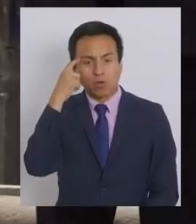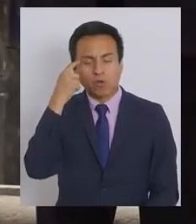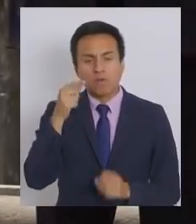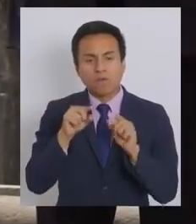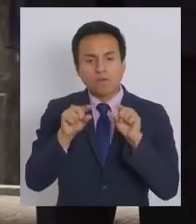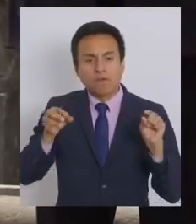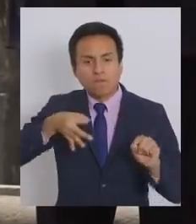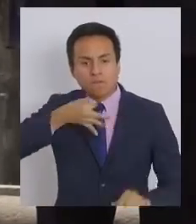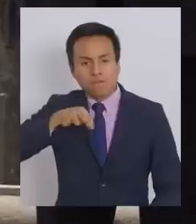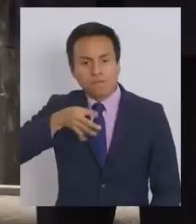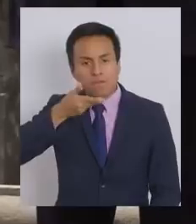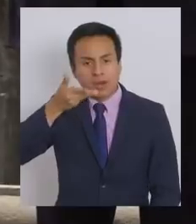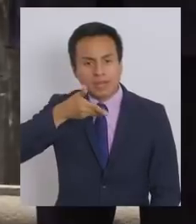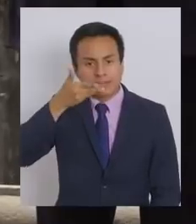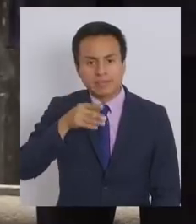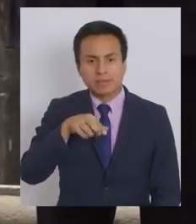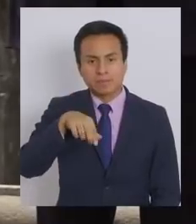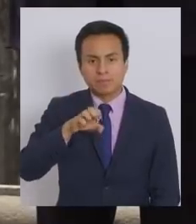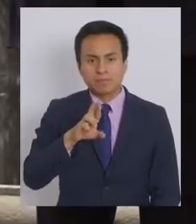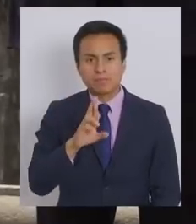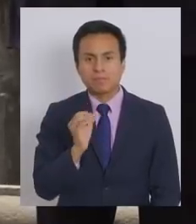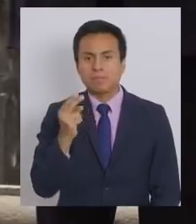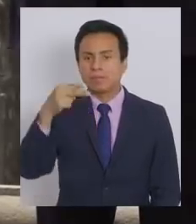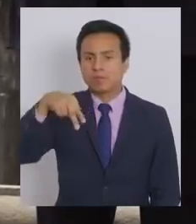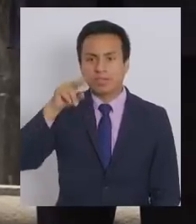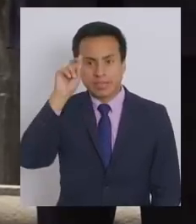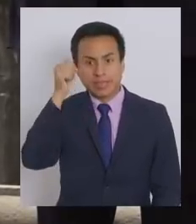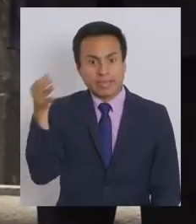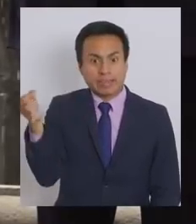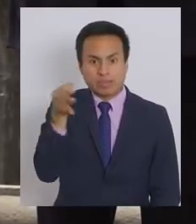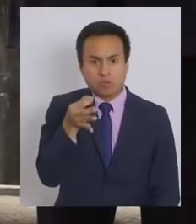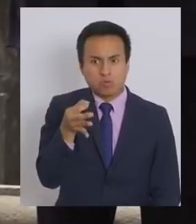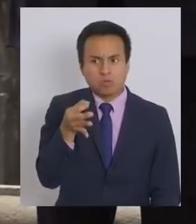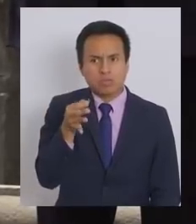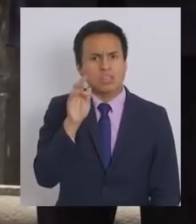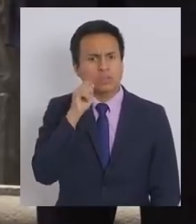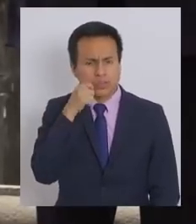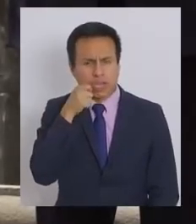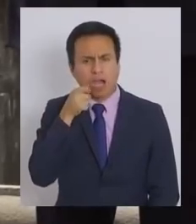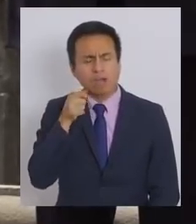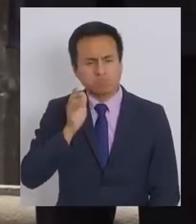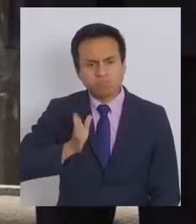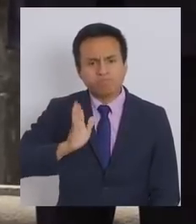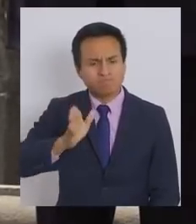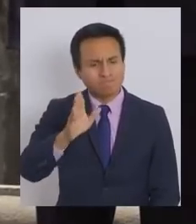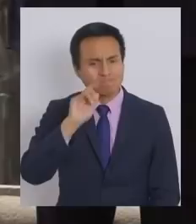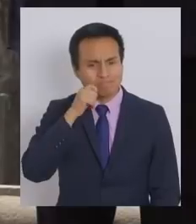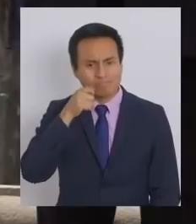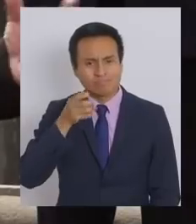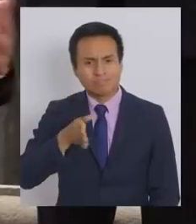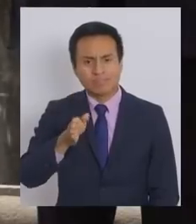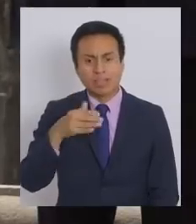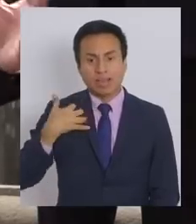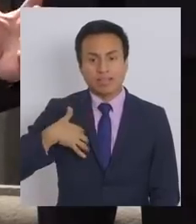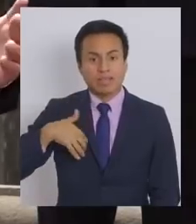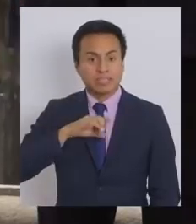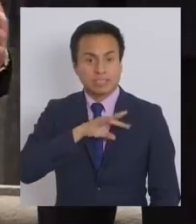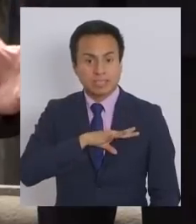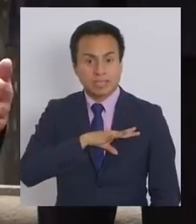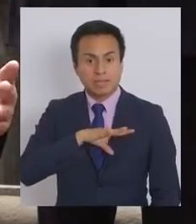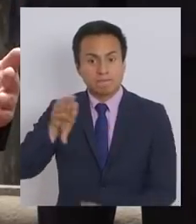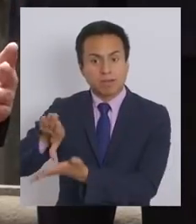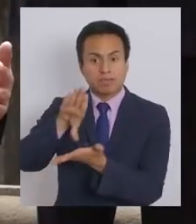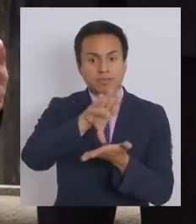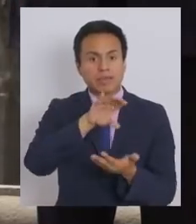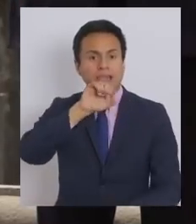frase de Perón y aquella idea inicial de Perón se mantiene absolutamente vigente. Argentina y Chile son